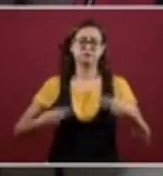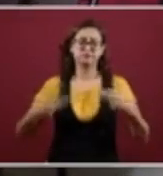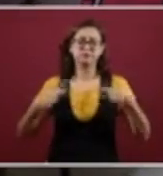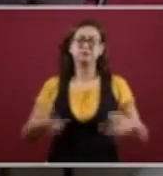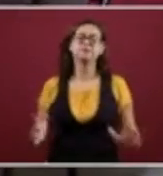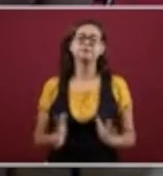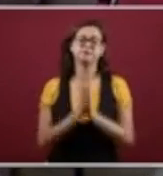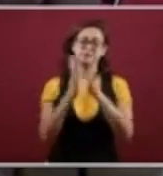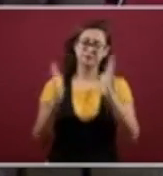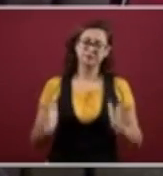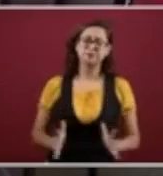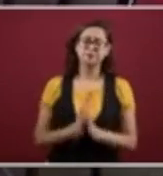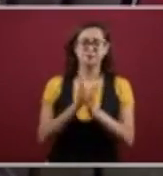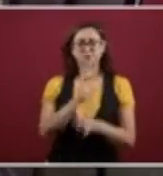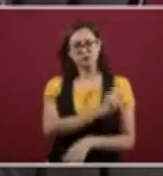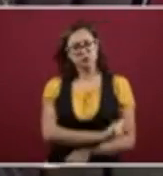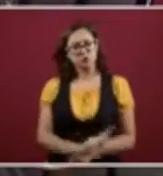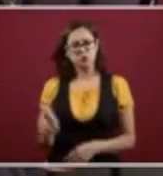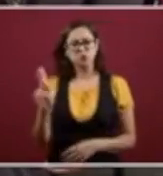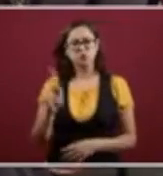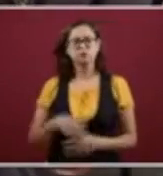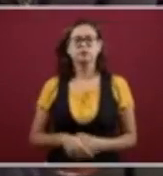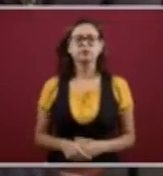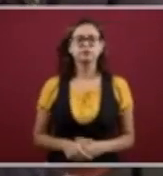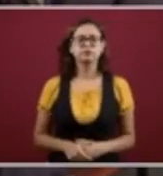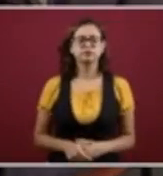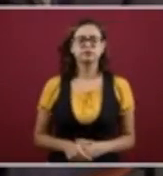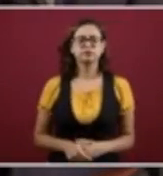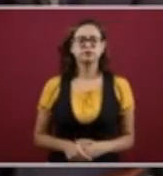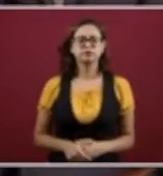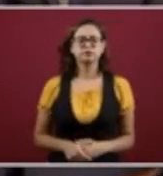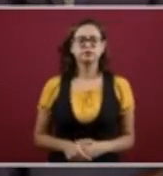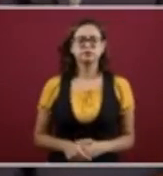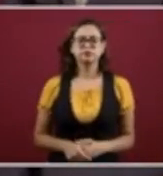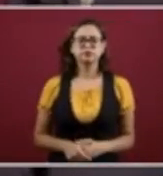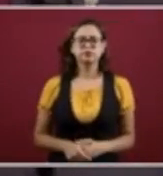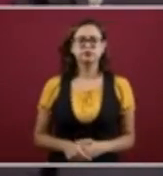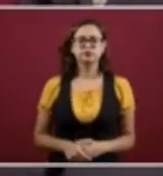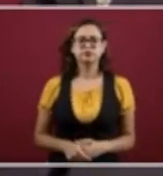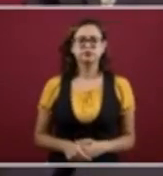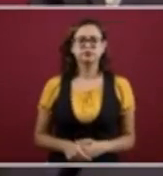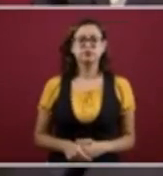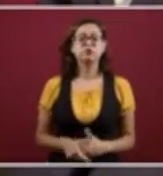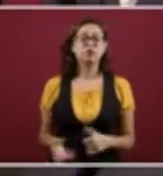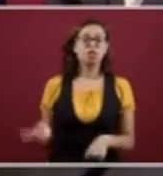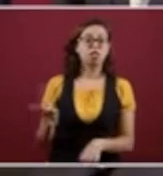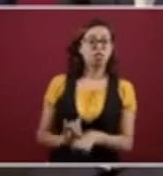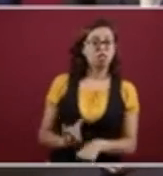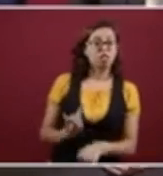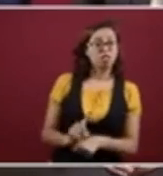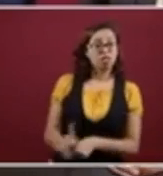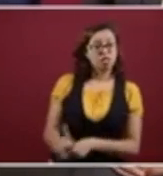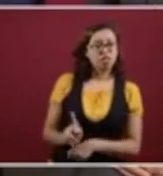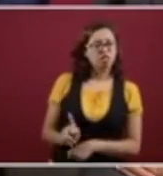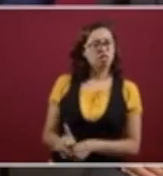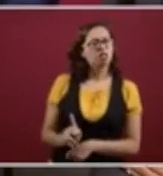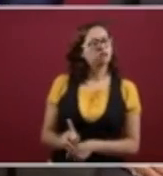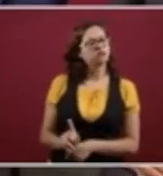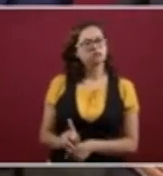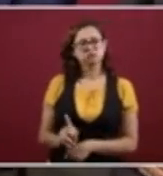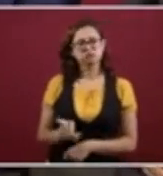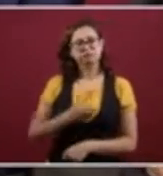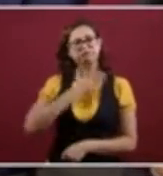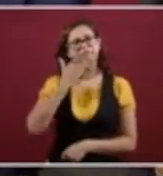la participación de todos. Y no es simulación, como era